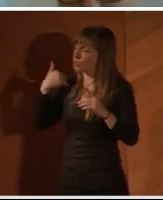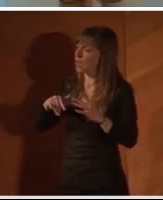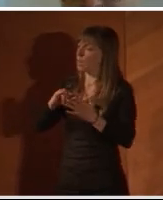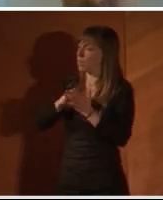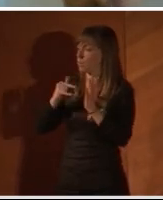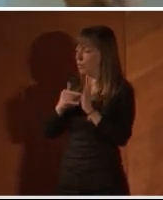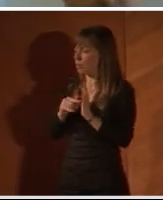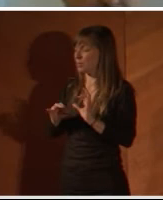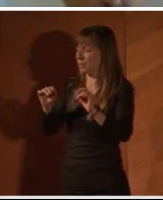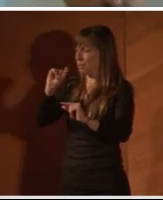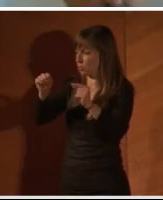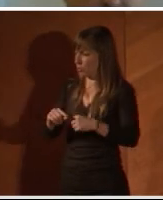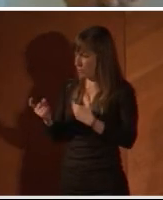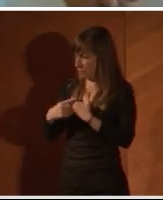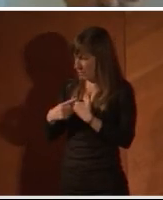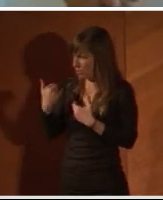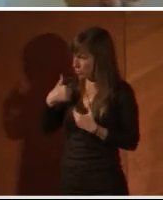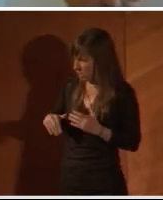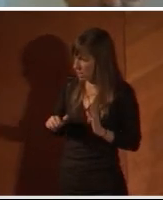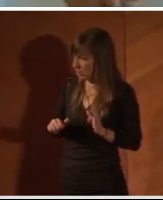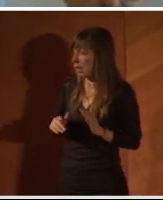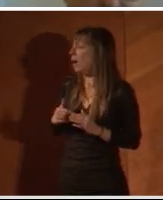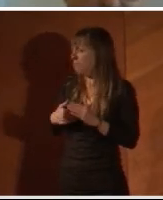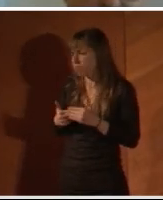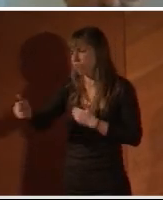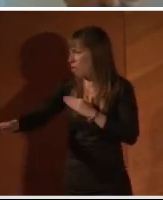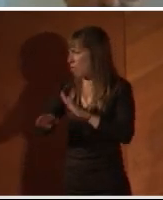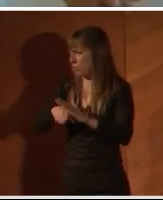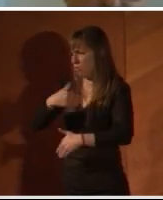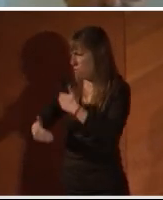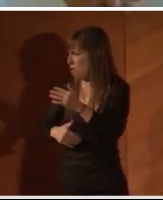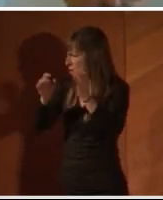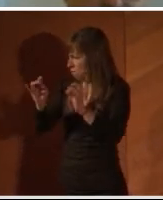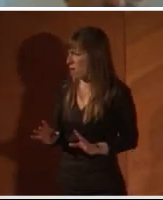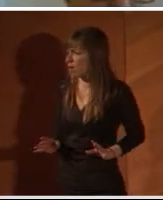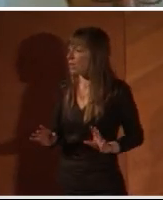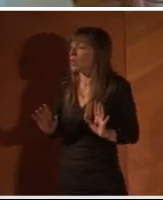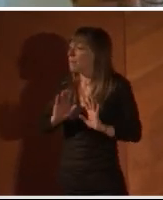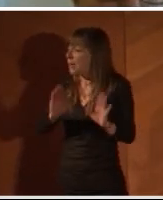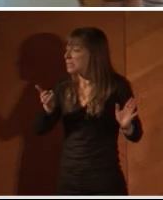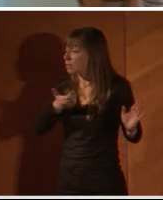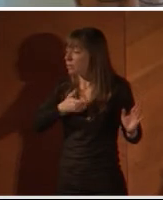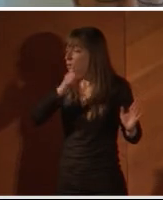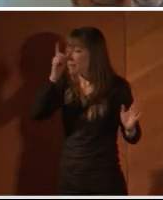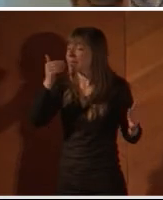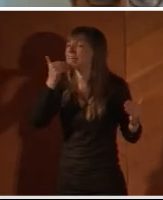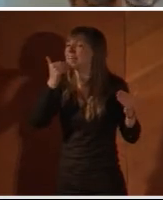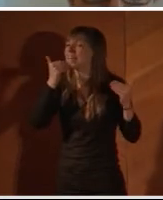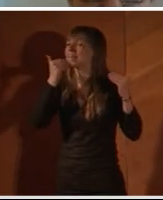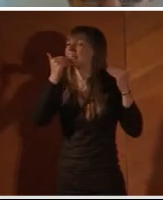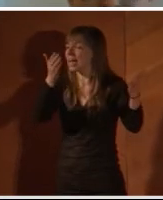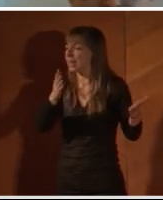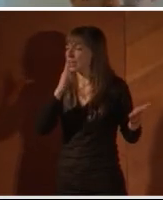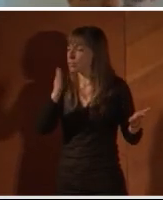participativos y seguiremos así en el futuro. Y quiero simplemente dar las gracias al Ayuntamiento por la cesión,